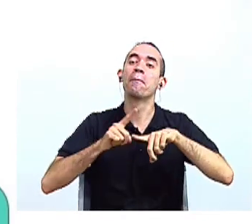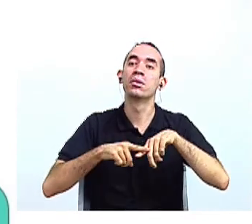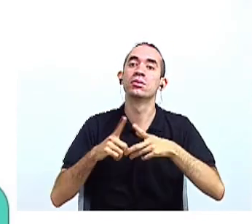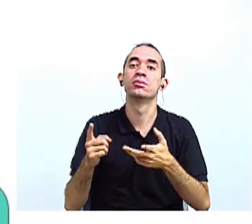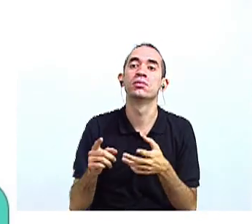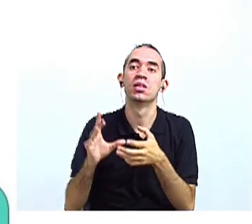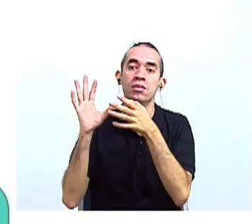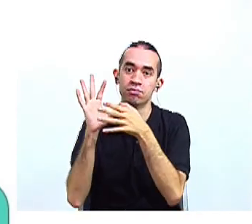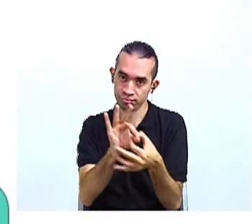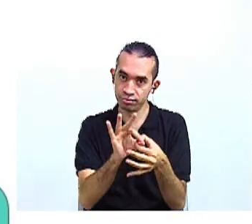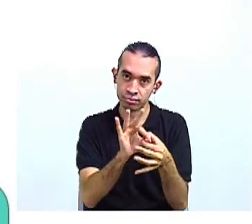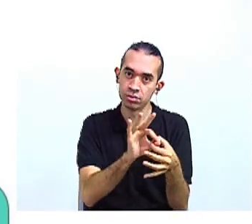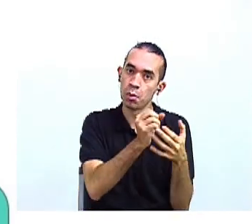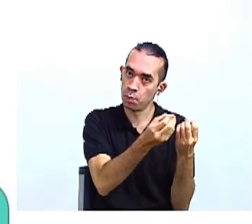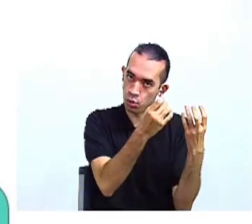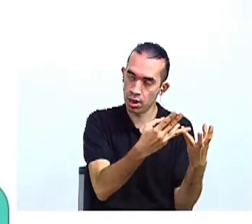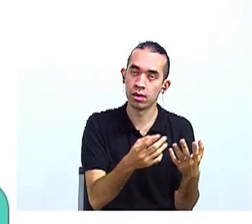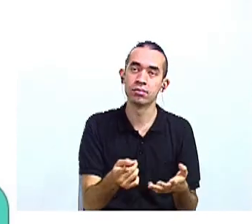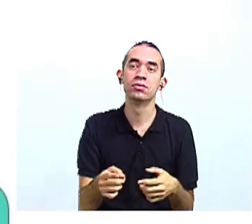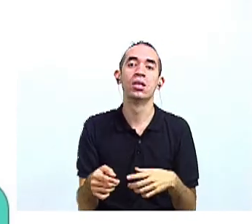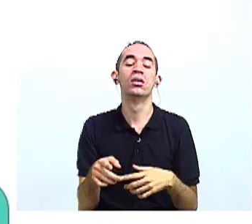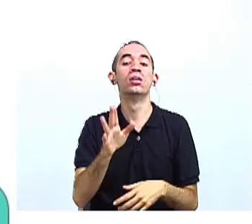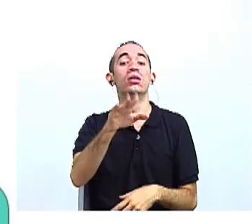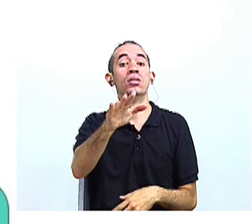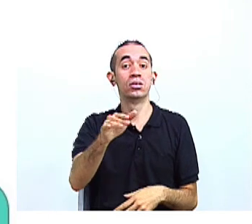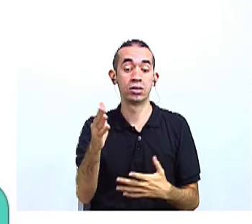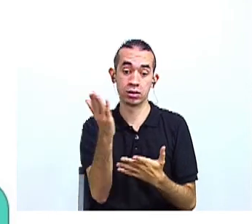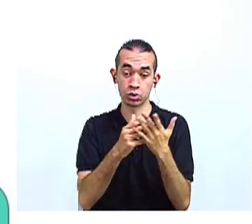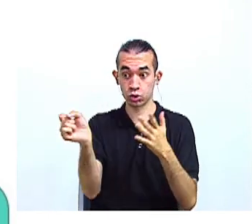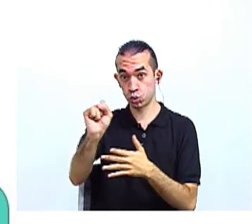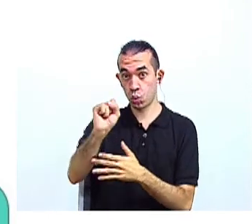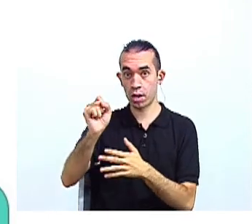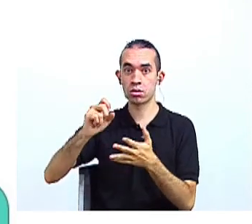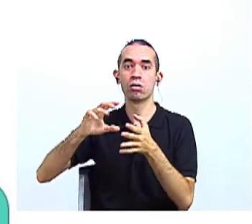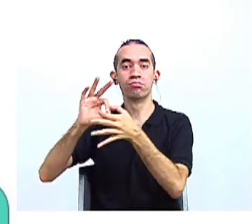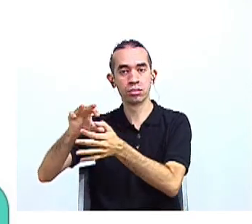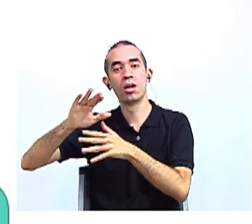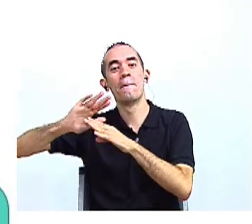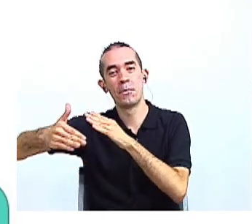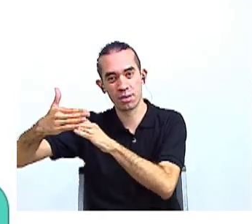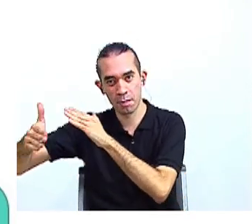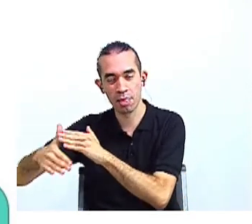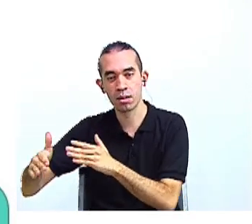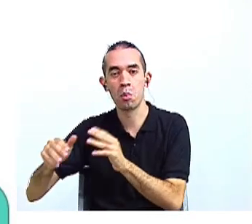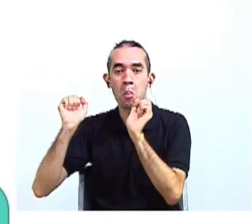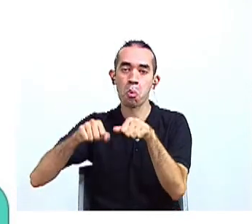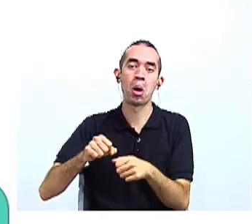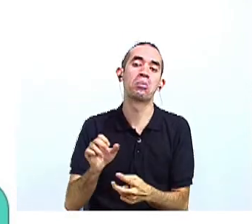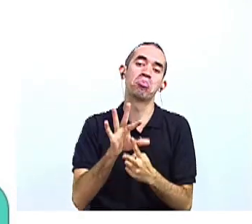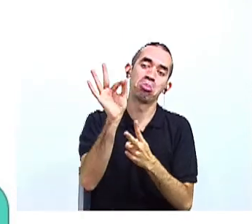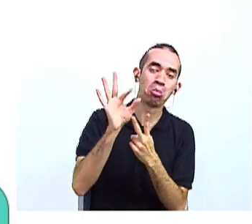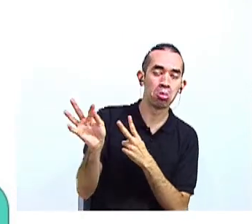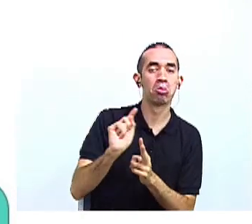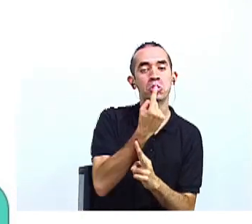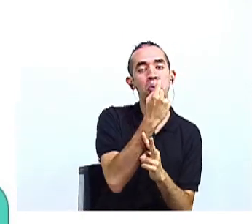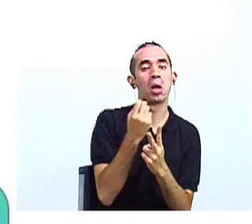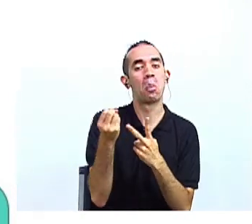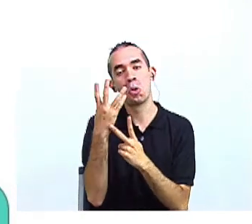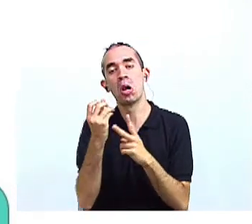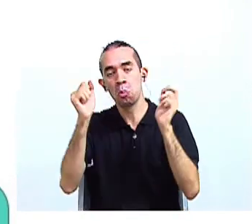en plural. Por tanto, cuando tengamos un sujeto partitivo, podemos utilizarlo tanto en singular como en